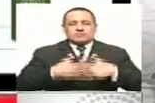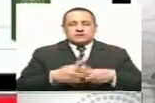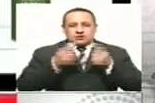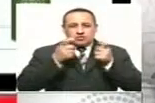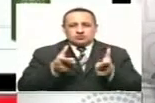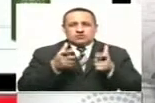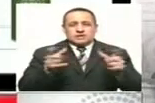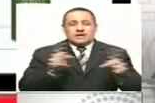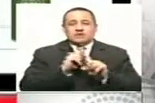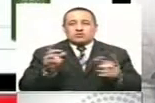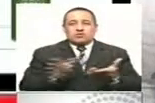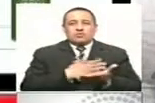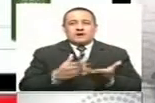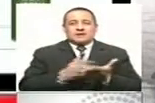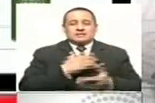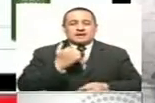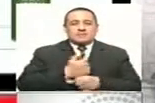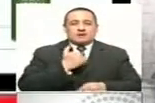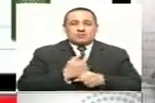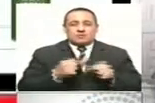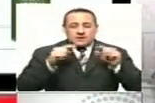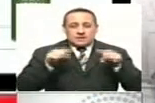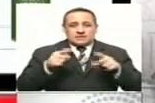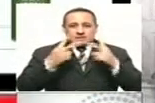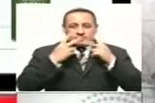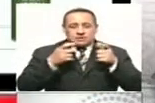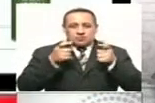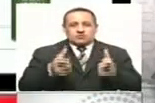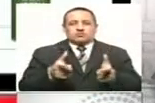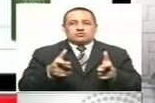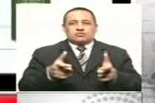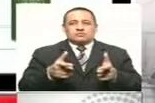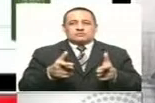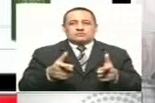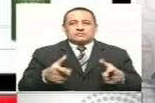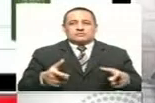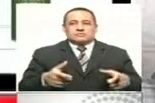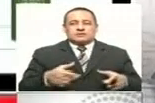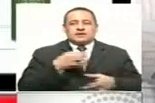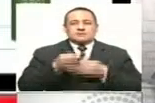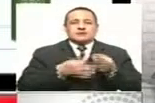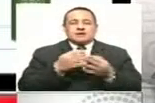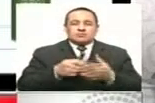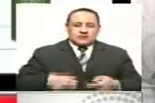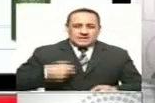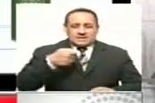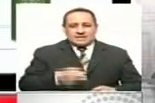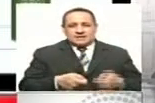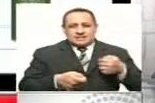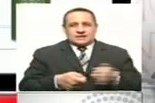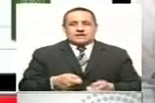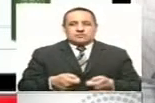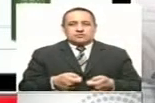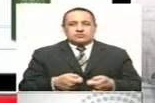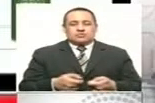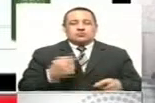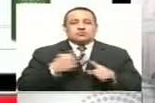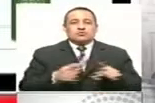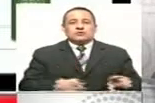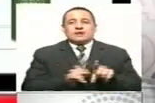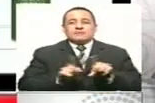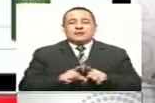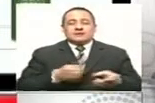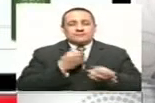Entonces, al no haber actividad, también ahí hemos reducido, digamos, los ingresos. Por mencionar